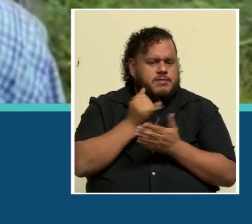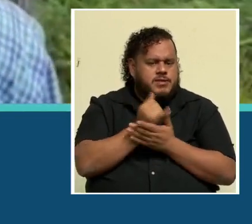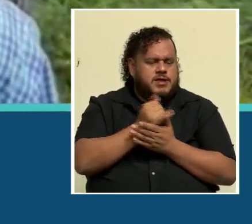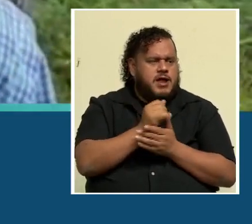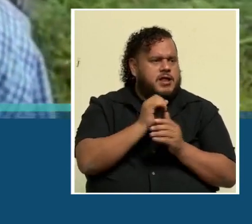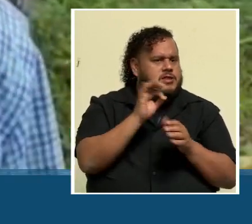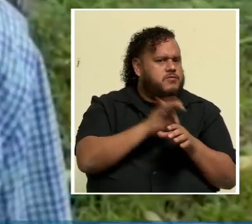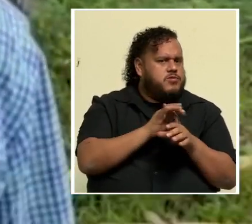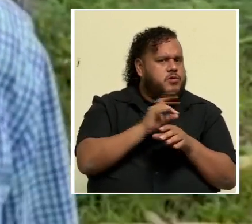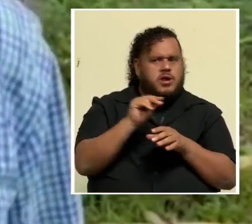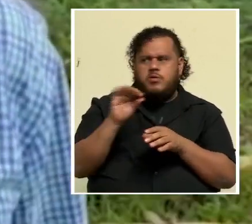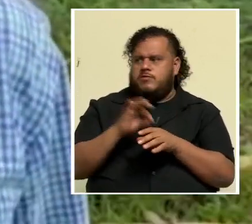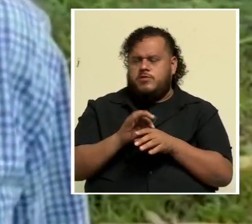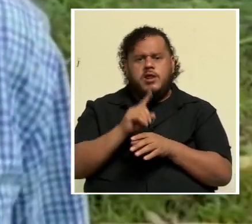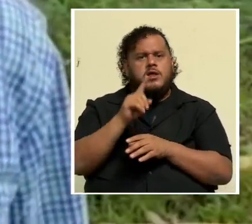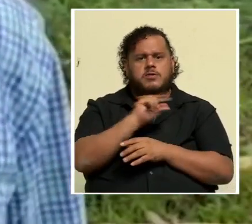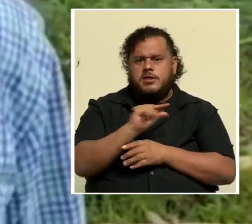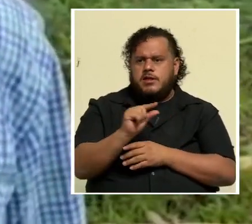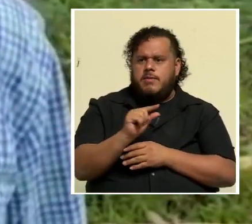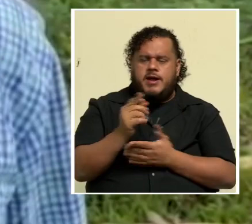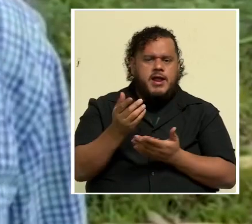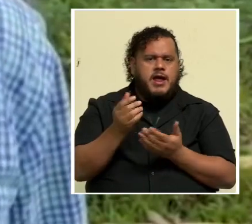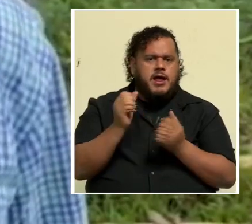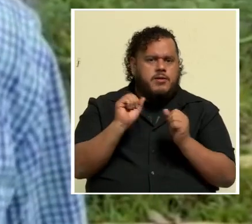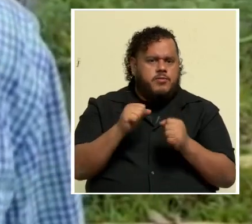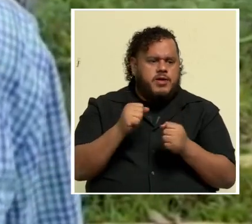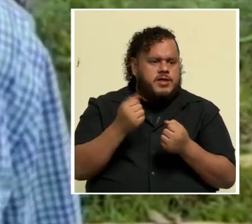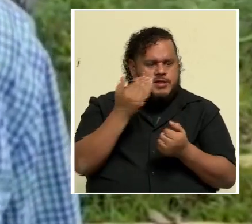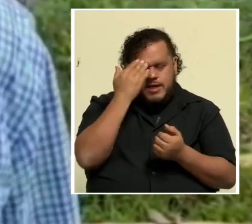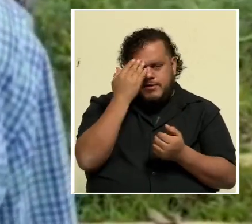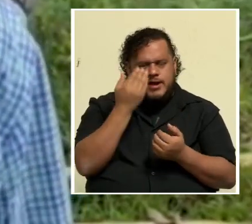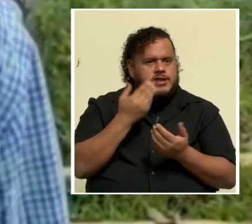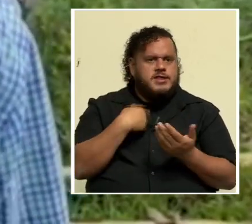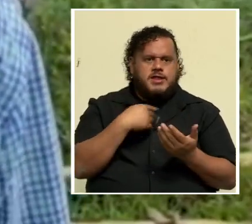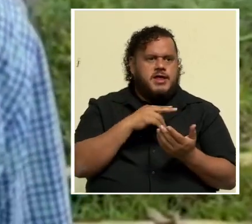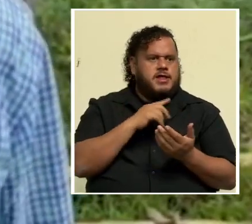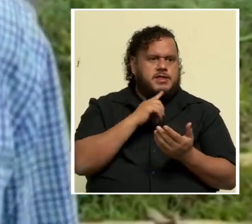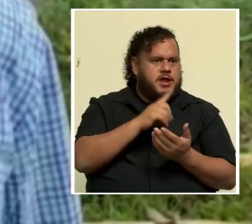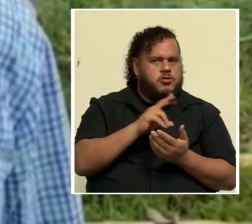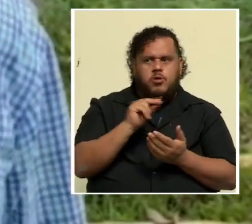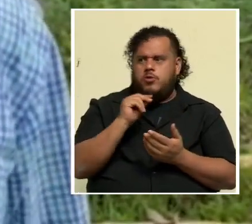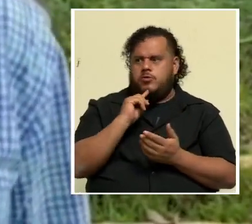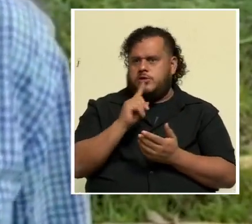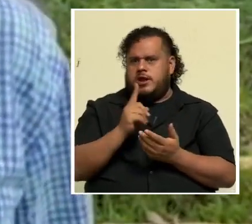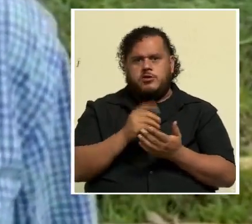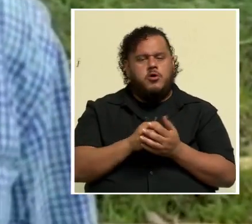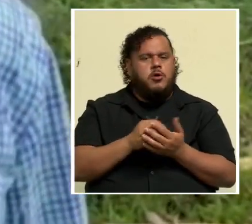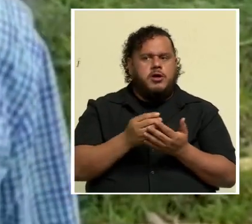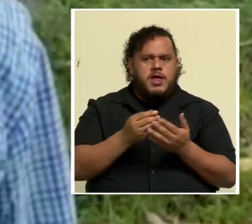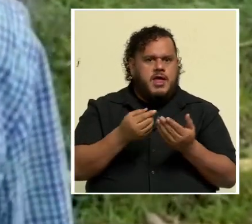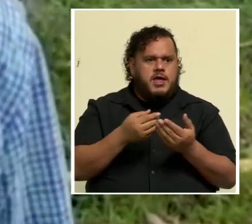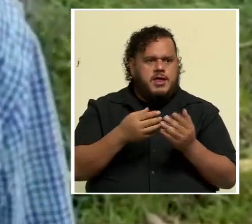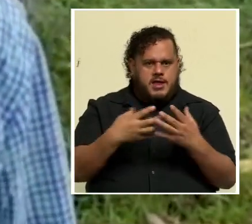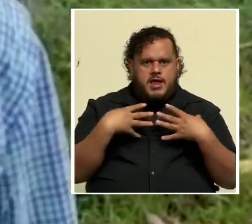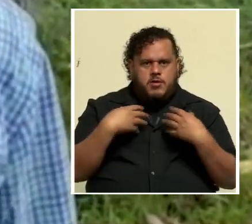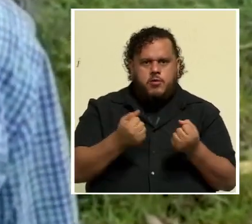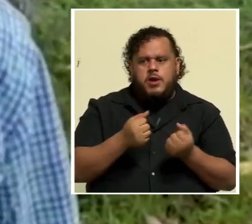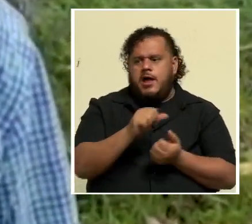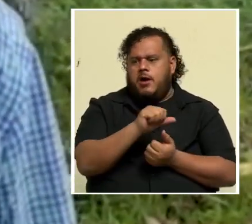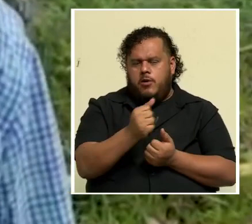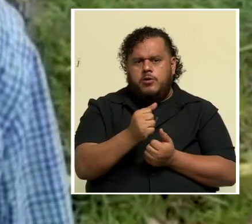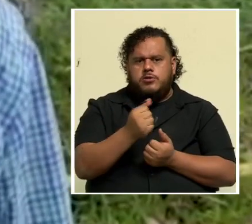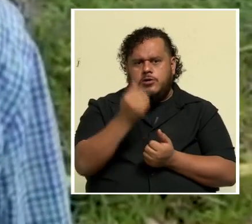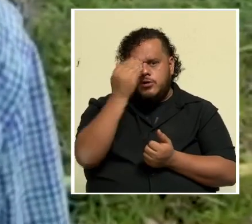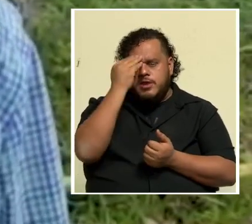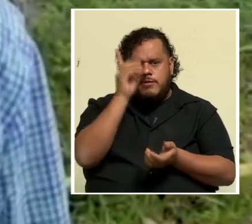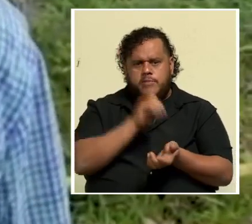En una semana se puede saber si el dióxido de cloro es cierto o no es cierto que cura, o el ozono, y otras más, que las hay y lo saben los